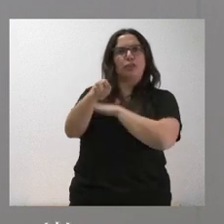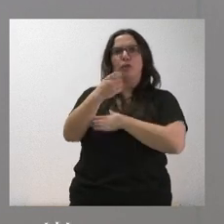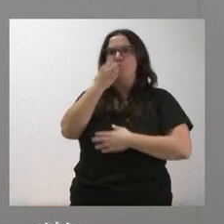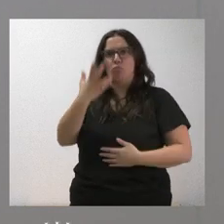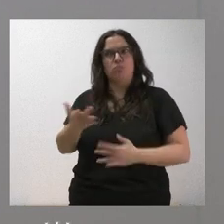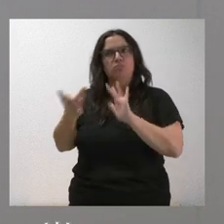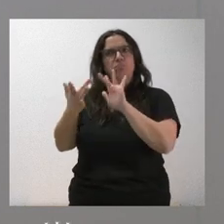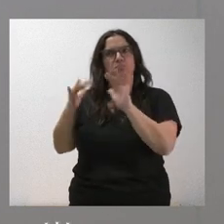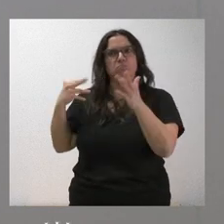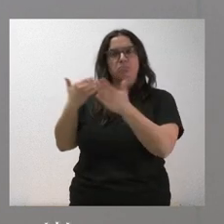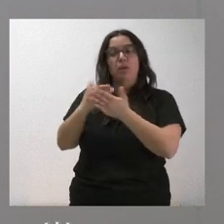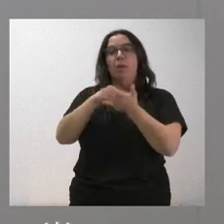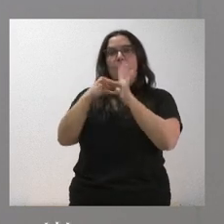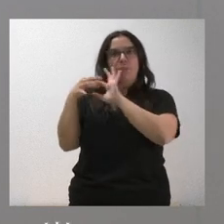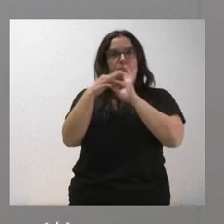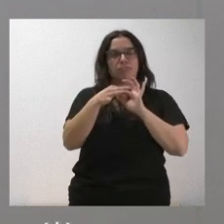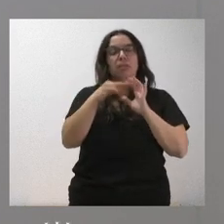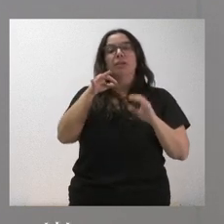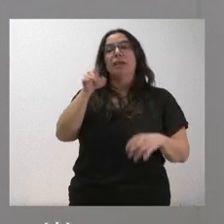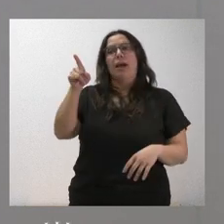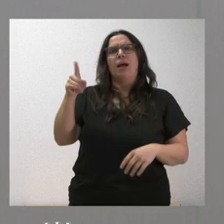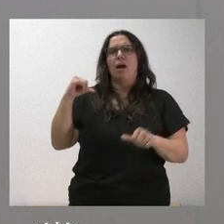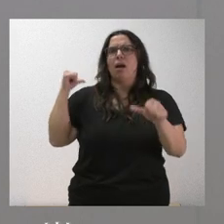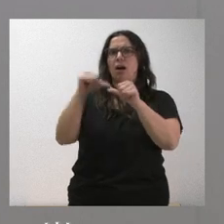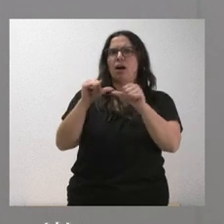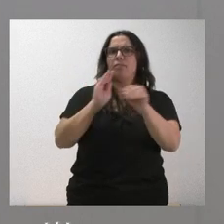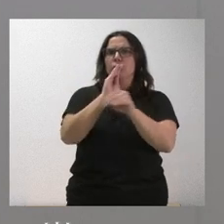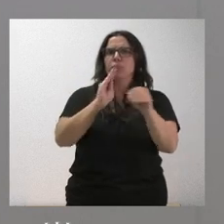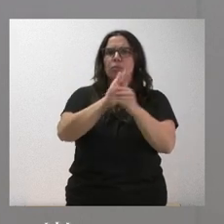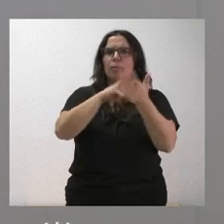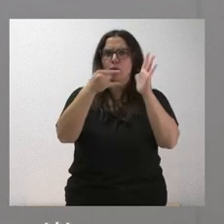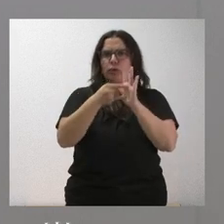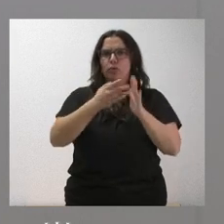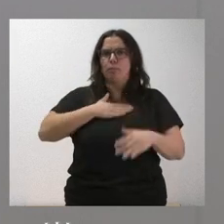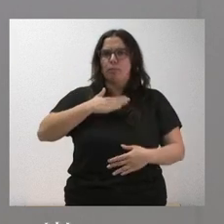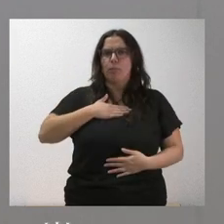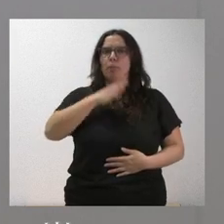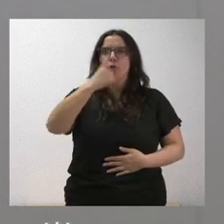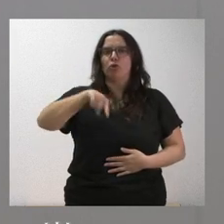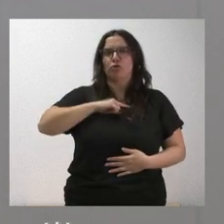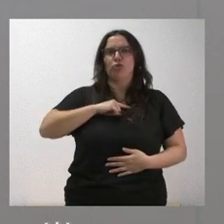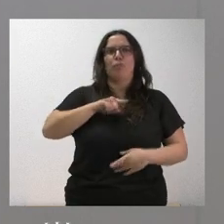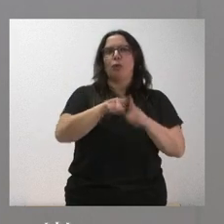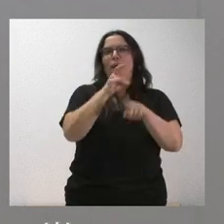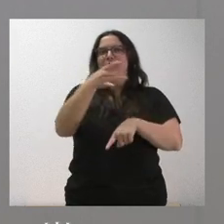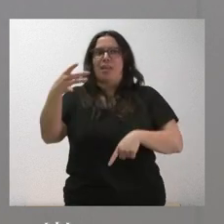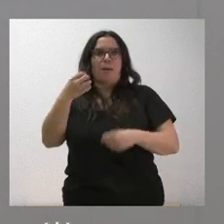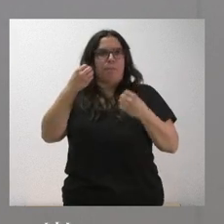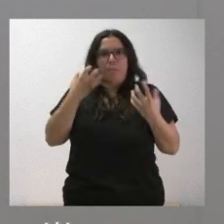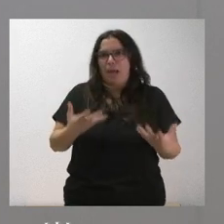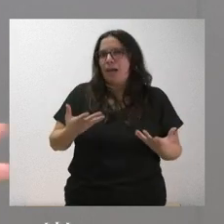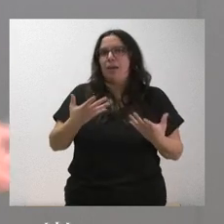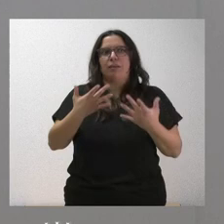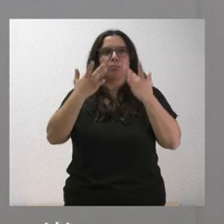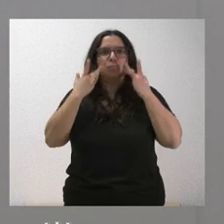crecimiento innovador el Bei ha venido financiando muchos proyectos de la junta de Castilla y león porque es una comunidad muy solvente Y además que se financia en los mercados y